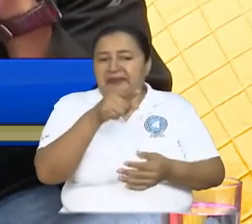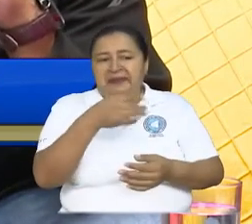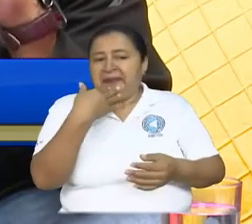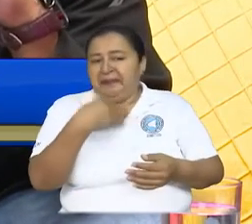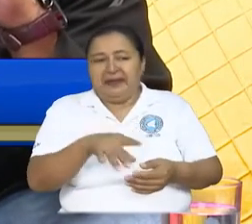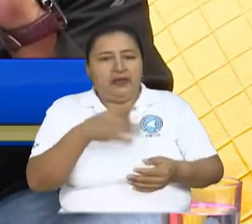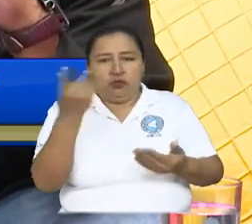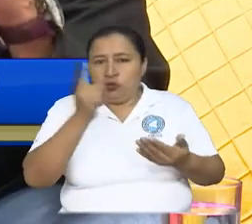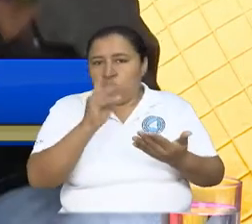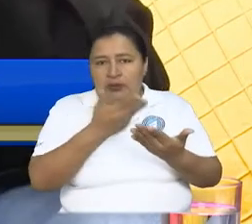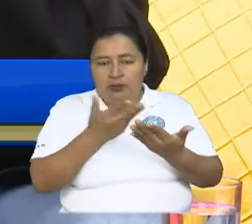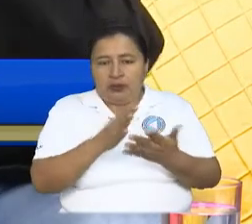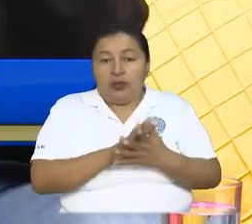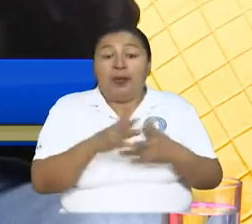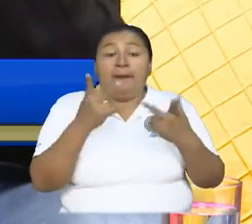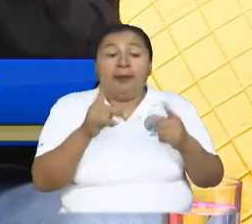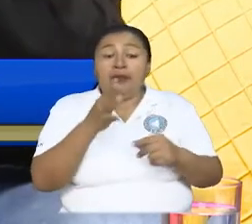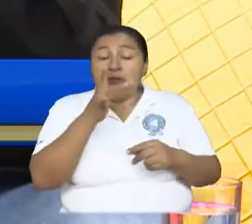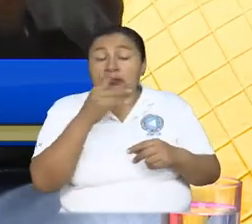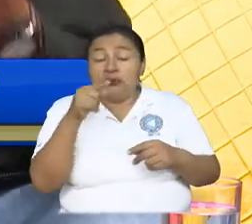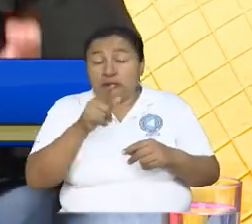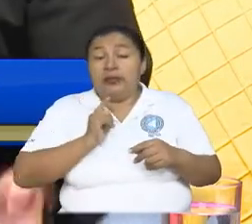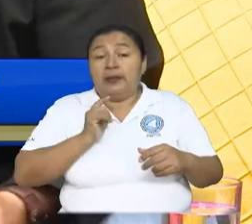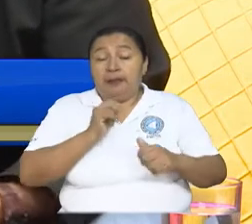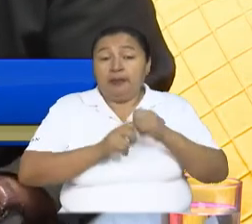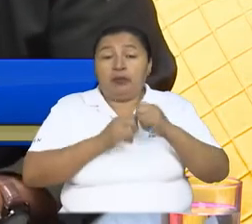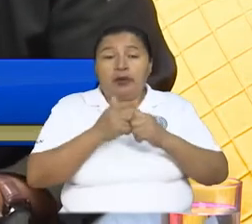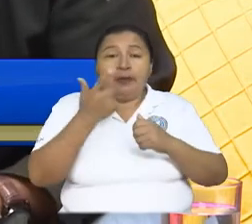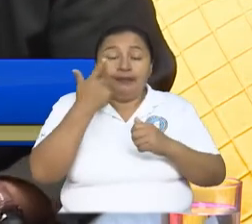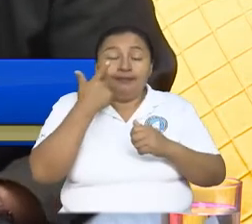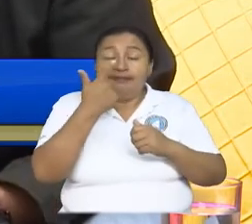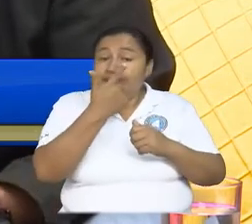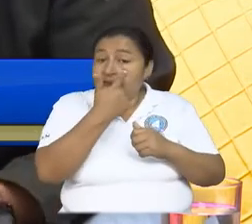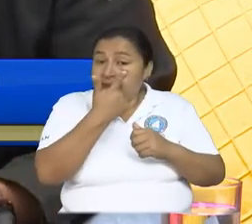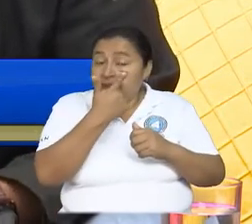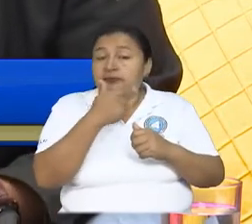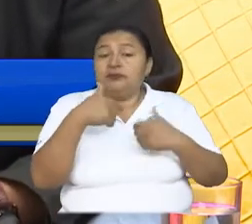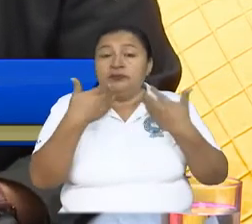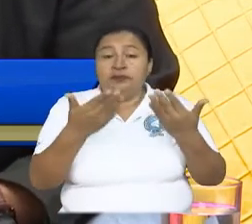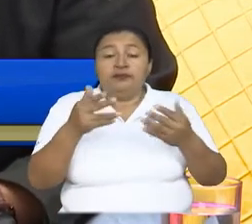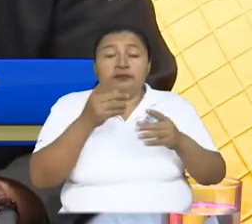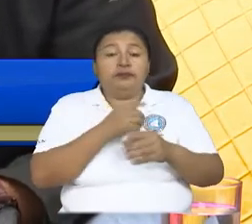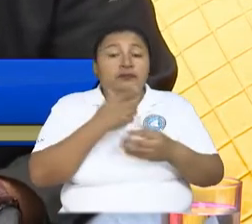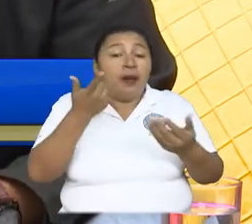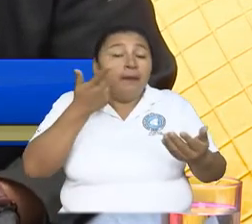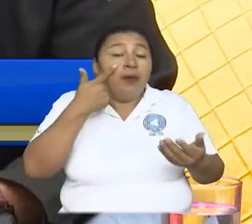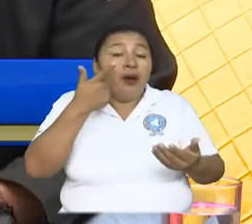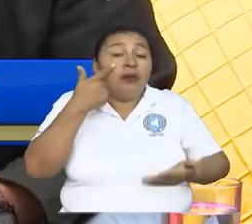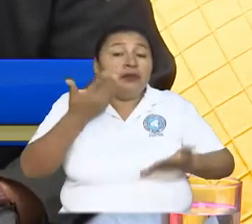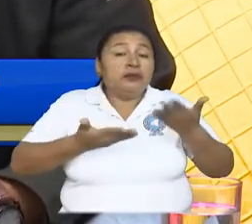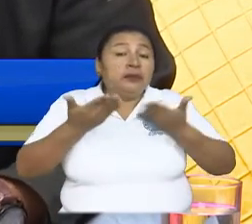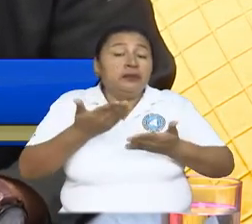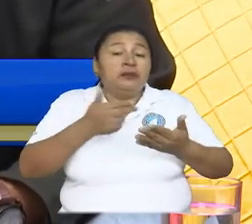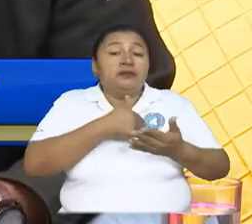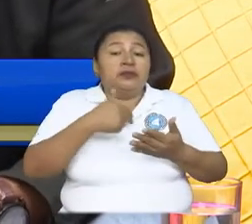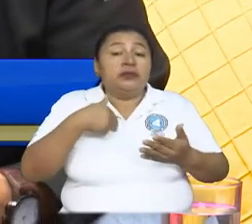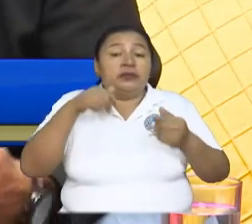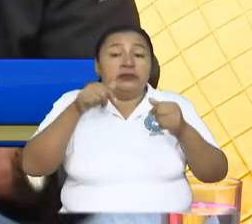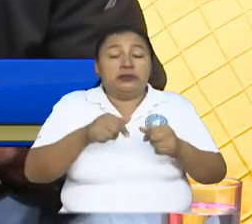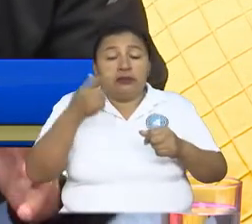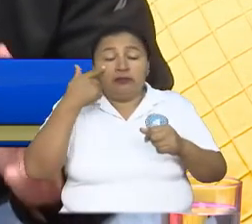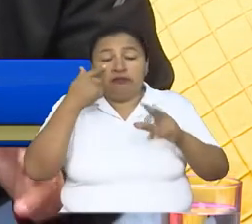que no estudia pero son niños que es que tienen problemas visuales porque entonces vamos a tratar de detectar a través de esas pesquisas